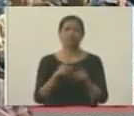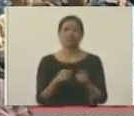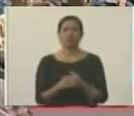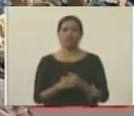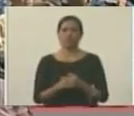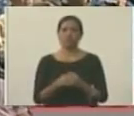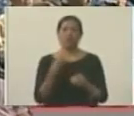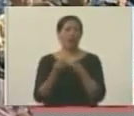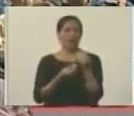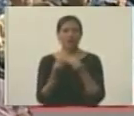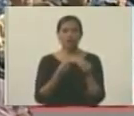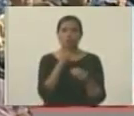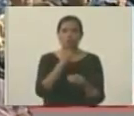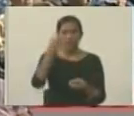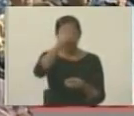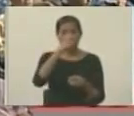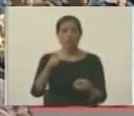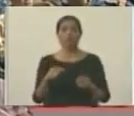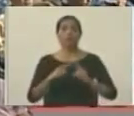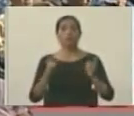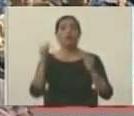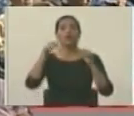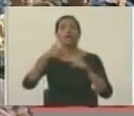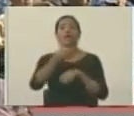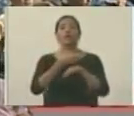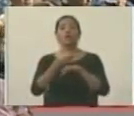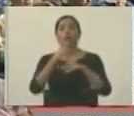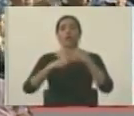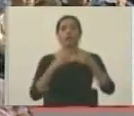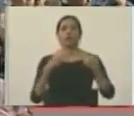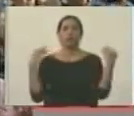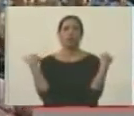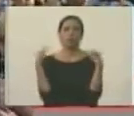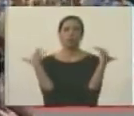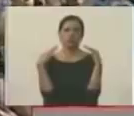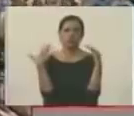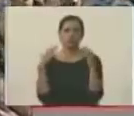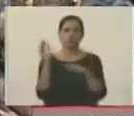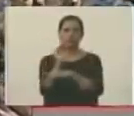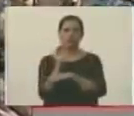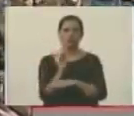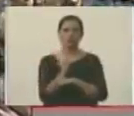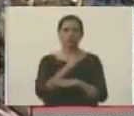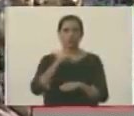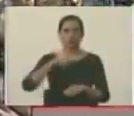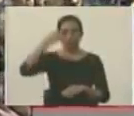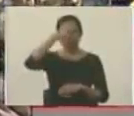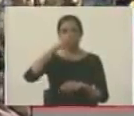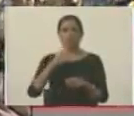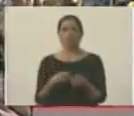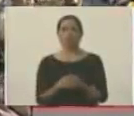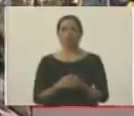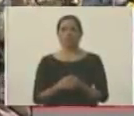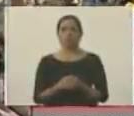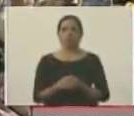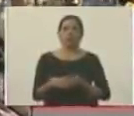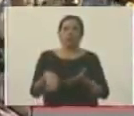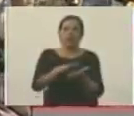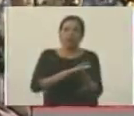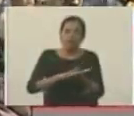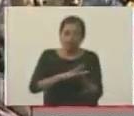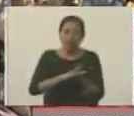inmorales, le han hecho daño al pueblo. Pero aquí hay gobierno revolucionario para rato, para proteger a nuestro pueblo, para encaminar esta situación,